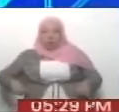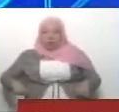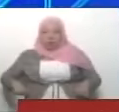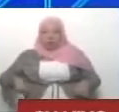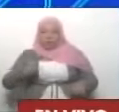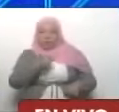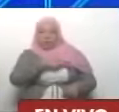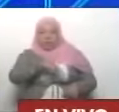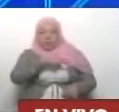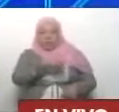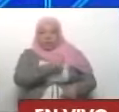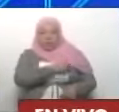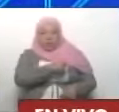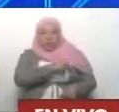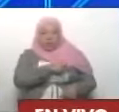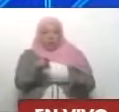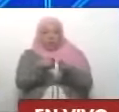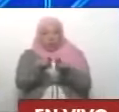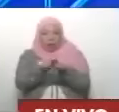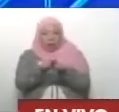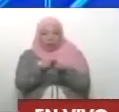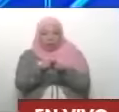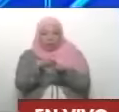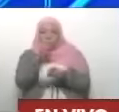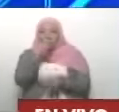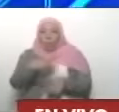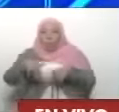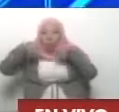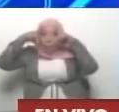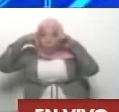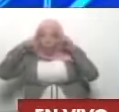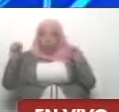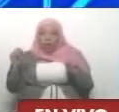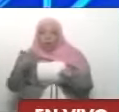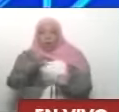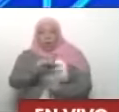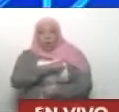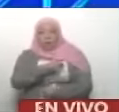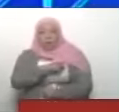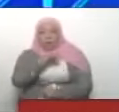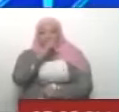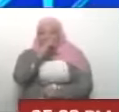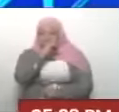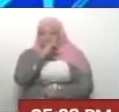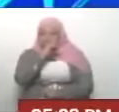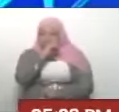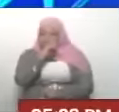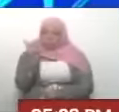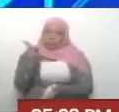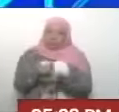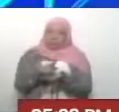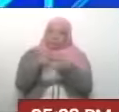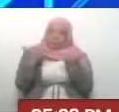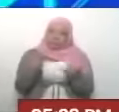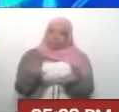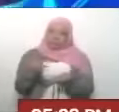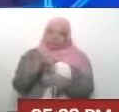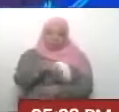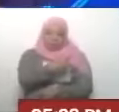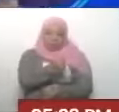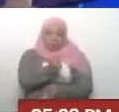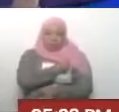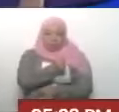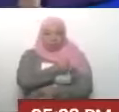Serra, Universidad Católica. Buenos profesionales, forman la Universidad Católica. Vénganse todos para acá. Universidad Católica.